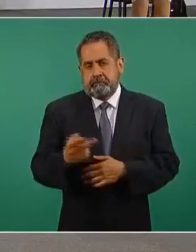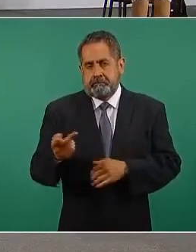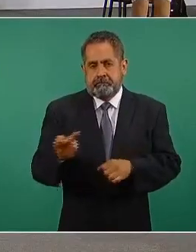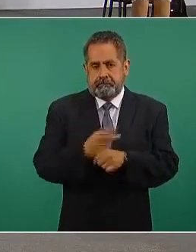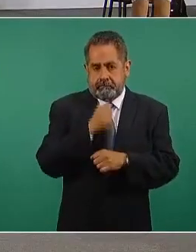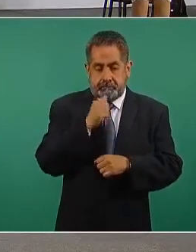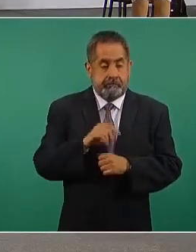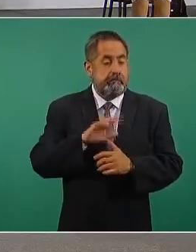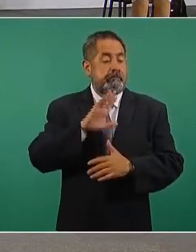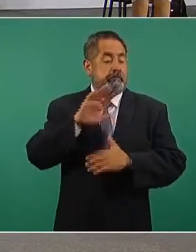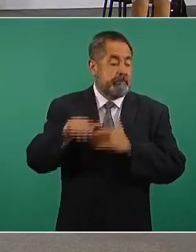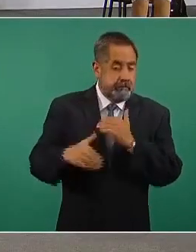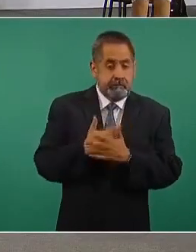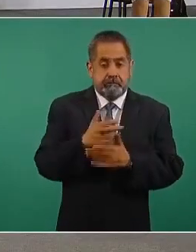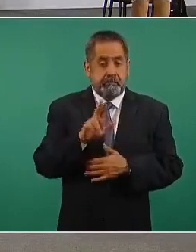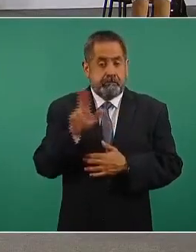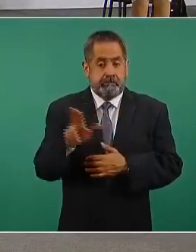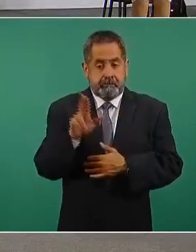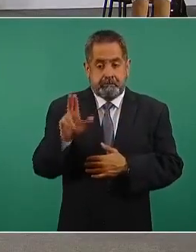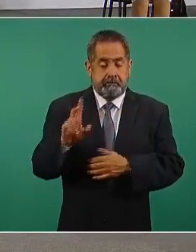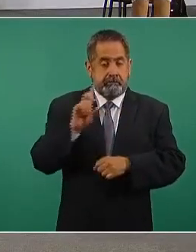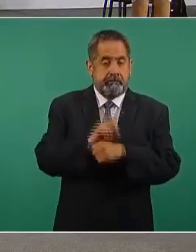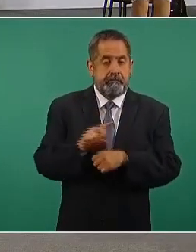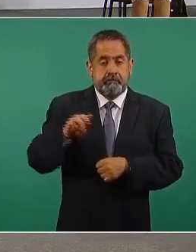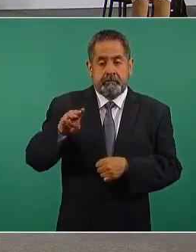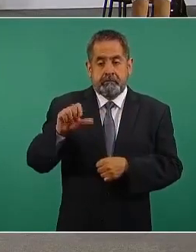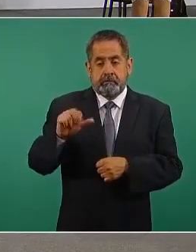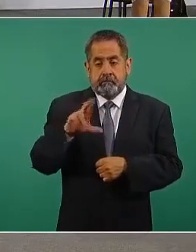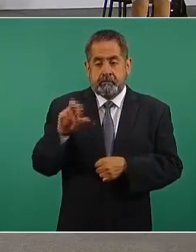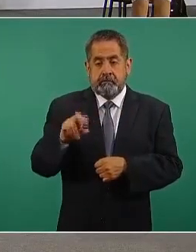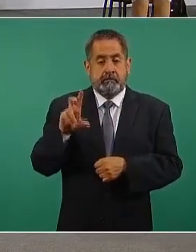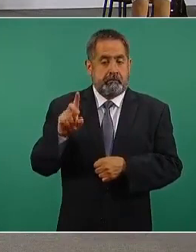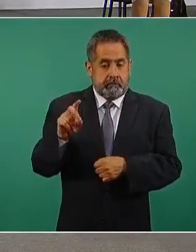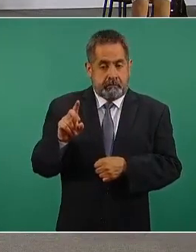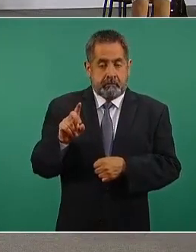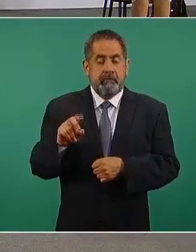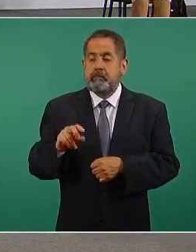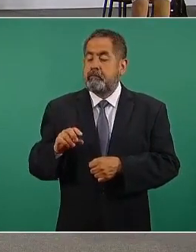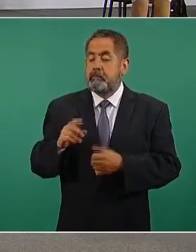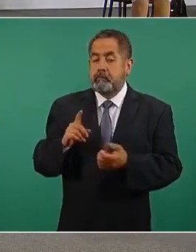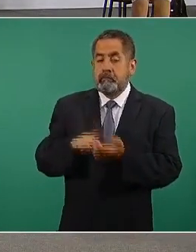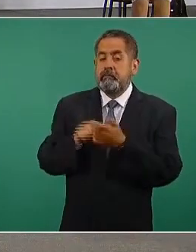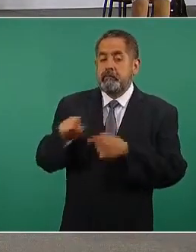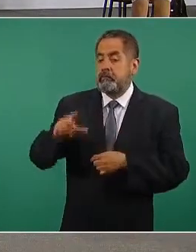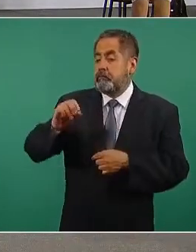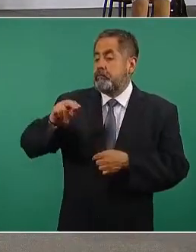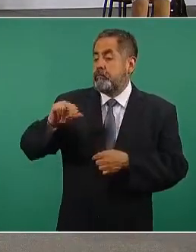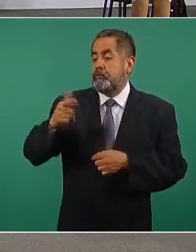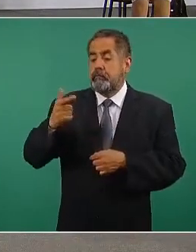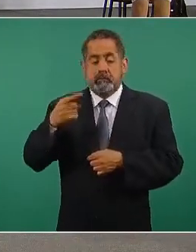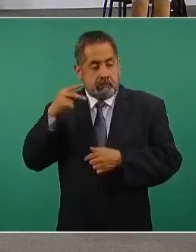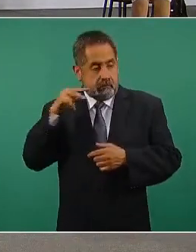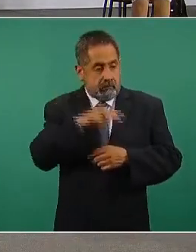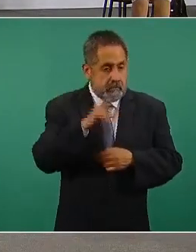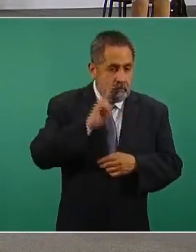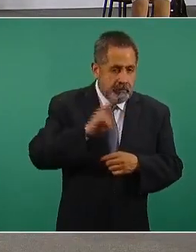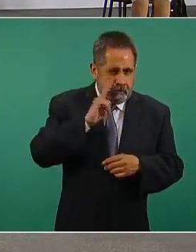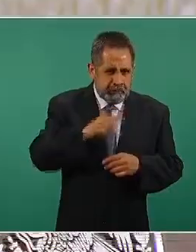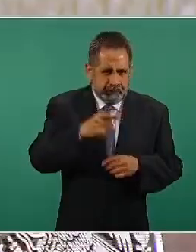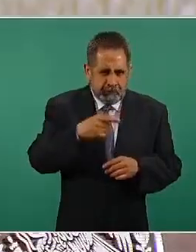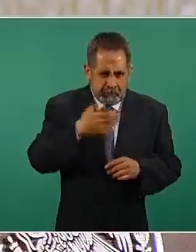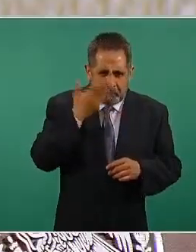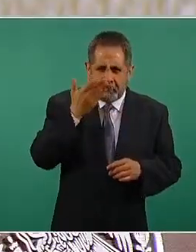día martes 30 de marzo, Conagua realiza un muestreo del espesor de